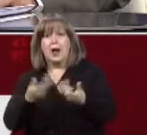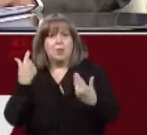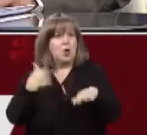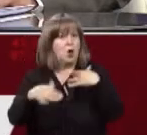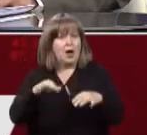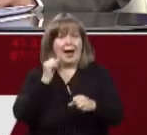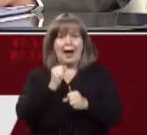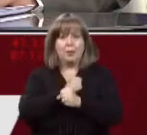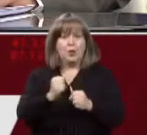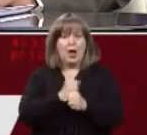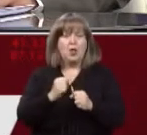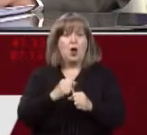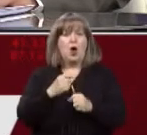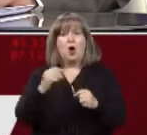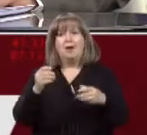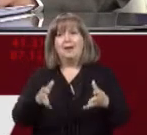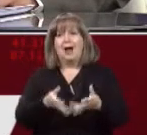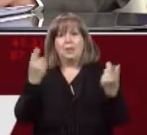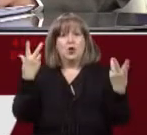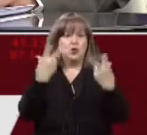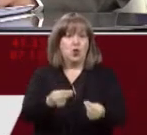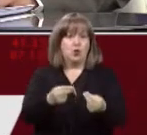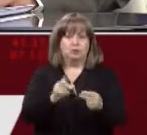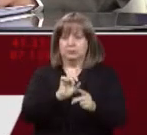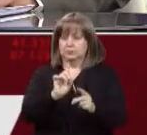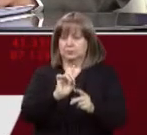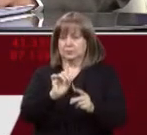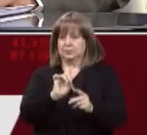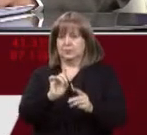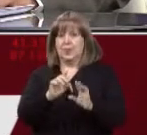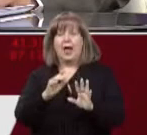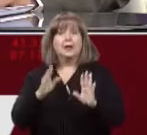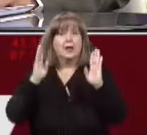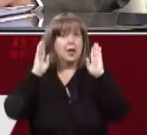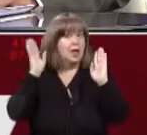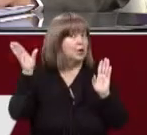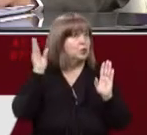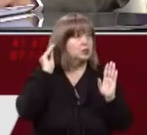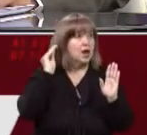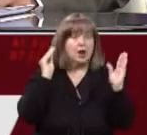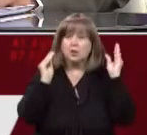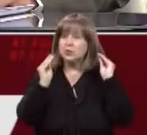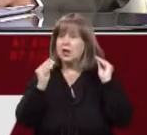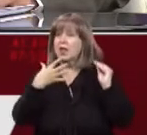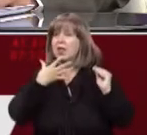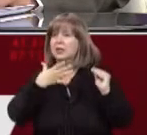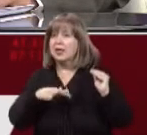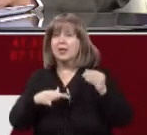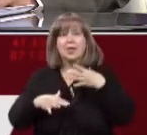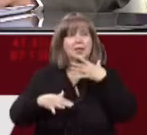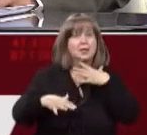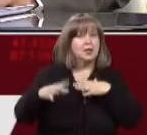que hay que escuchar a todos y sobre todo con un oído atento, no solamente escuchar por